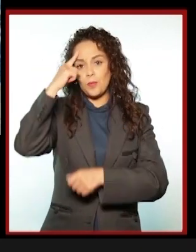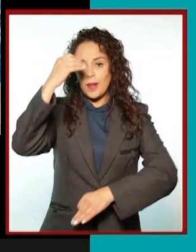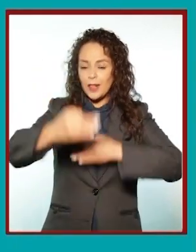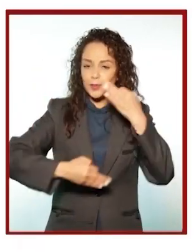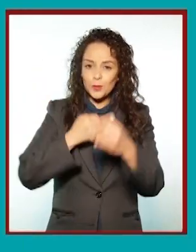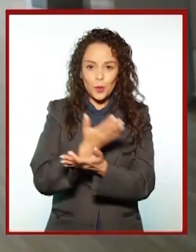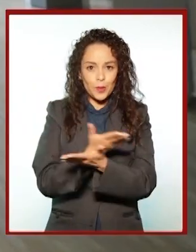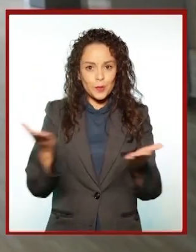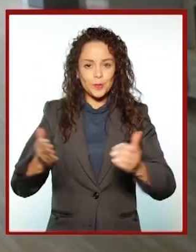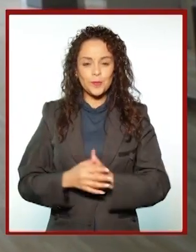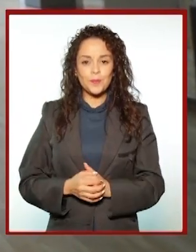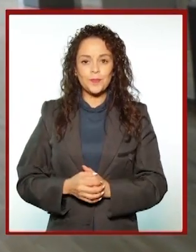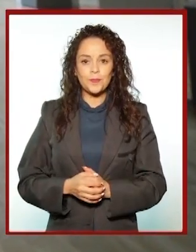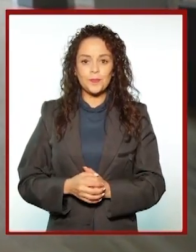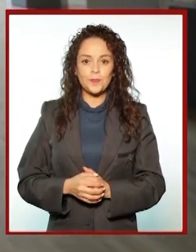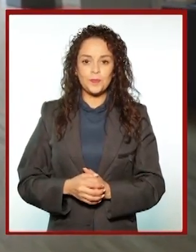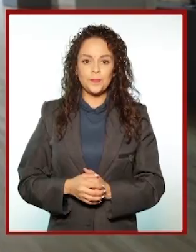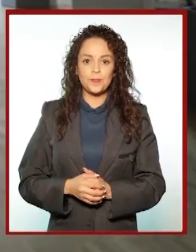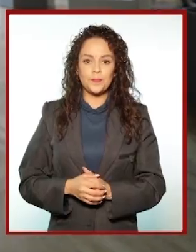todos.